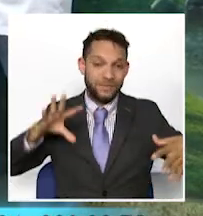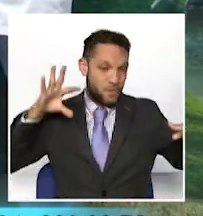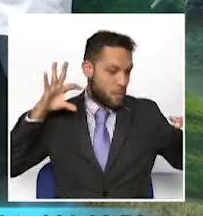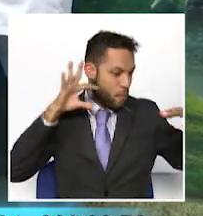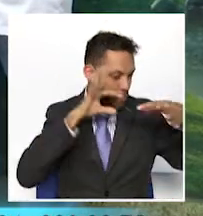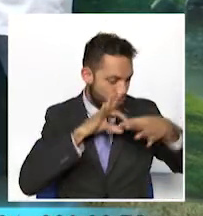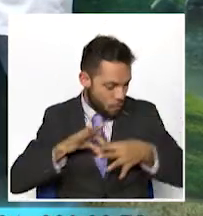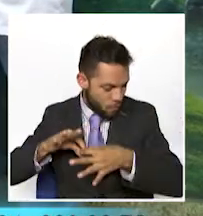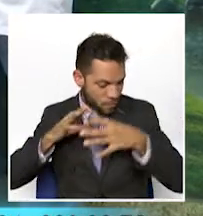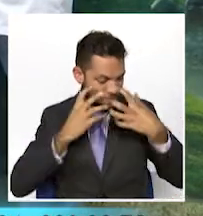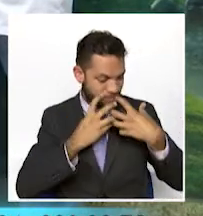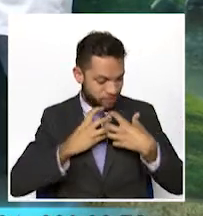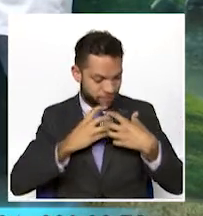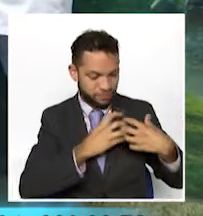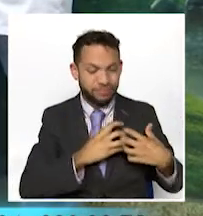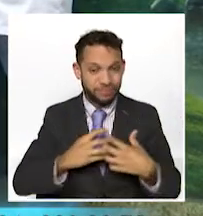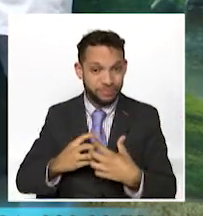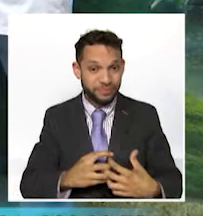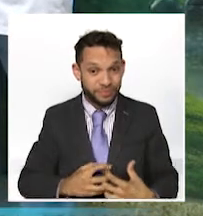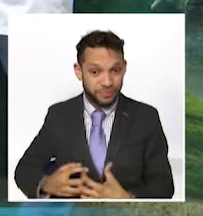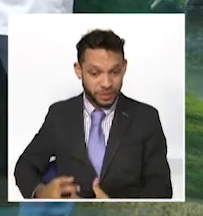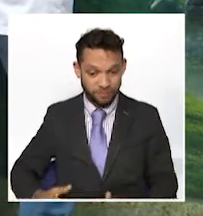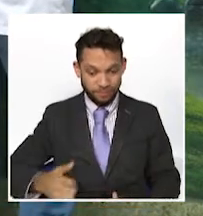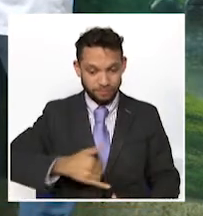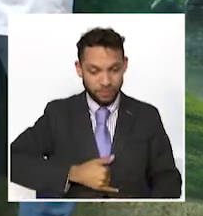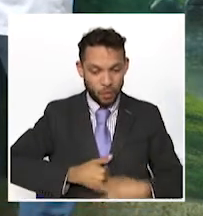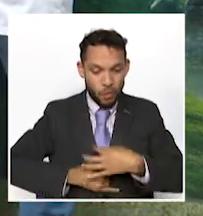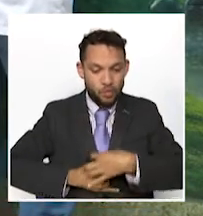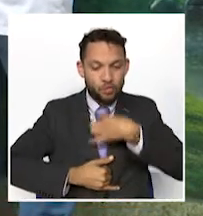doctor Rojas que hizo un comentario y decía, la boca es